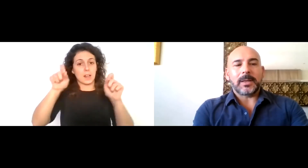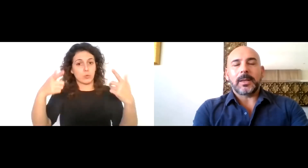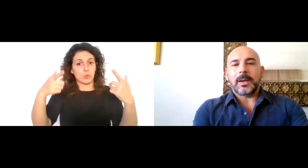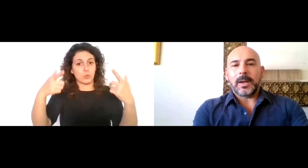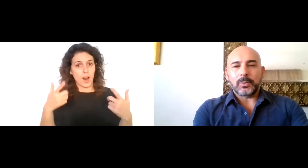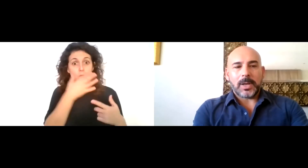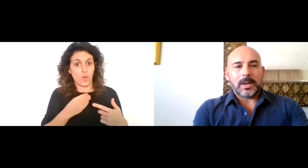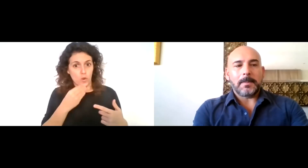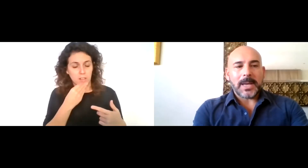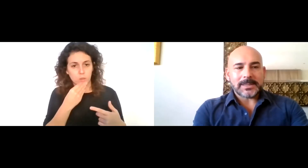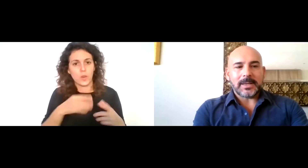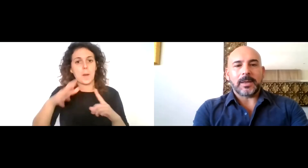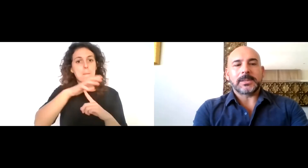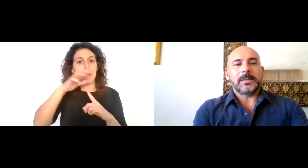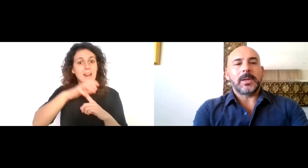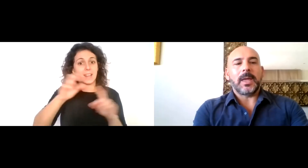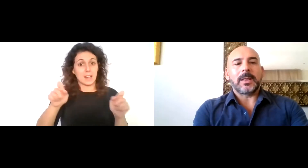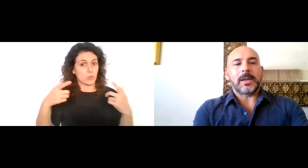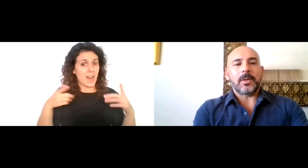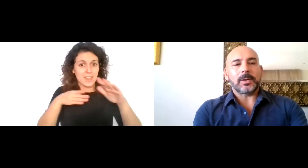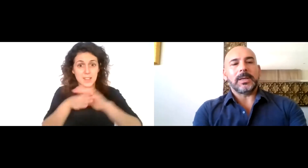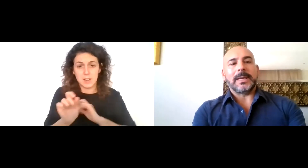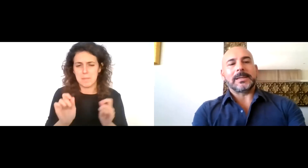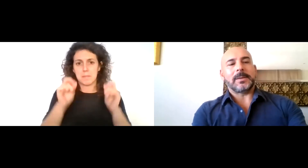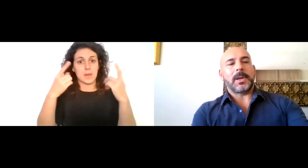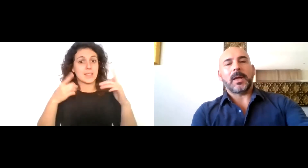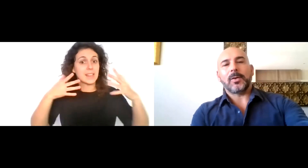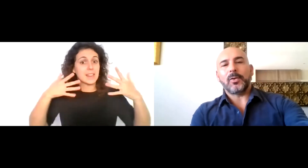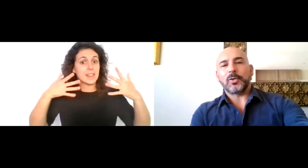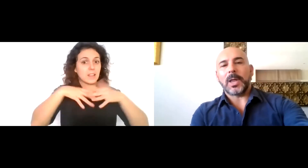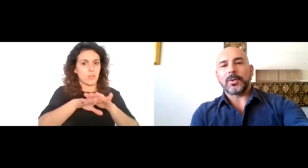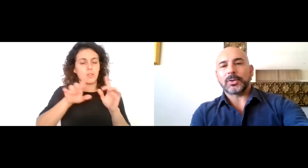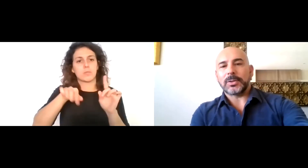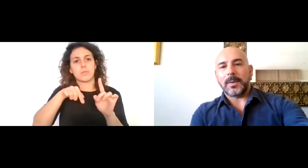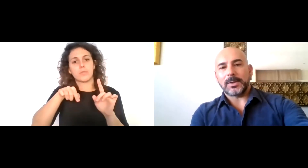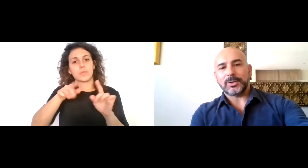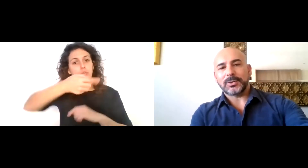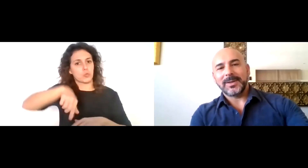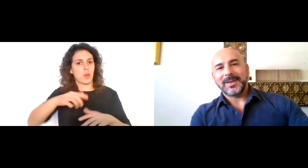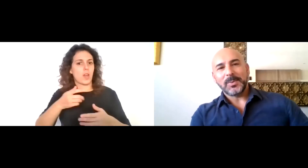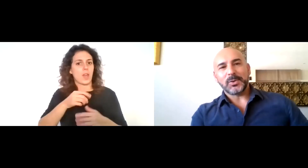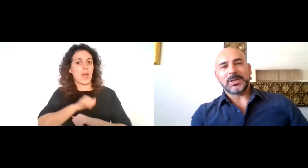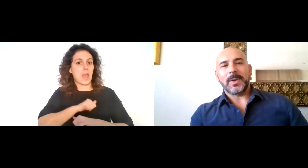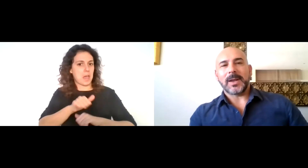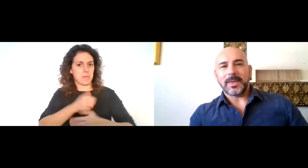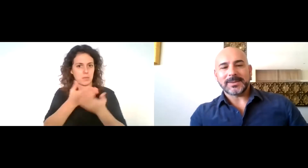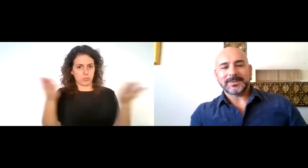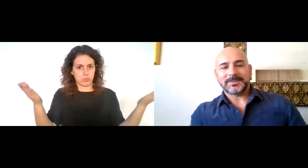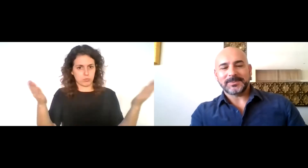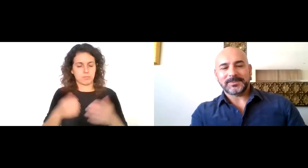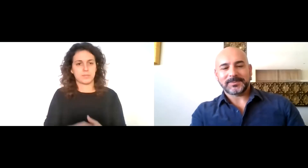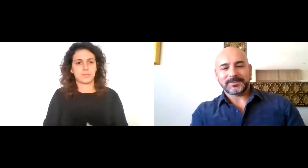el parque natural más accesible e integrador y que les espera con los brazos abiertos. Muchísimas